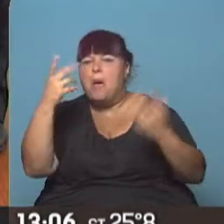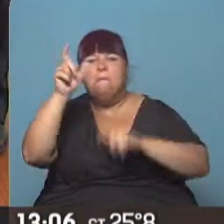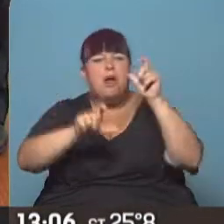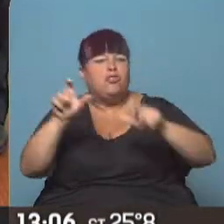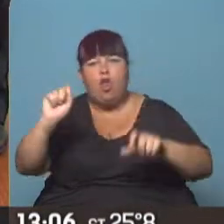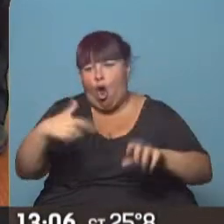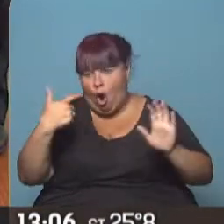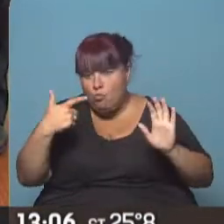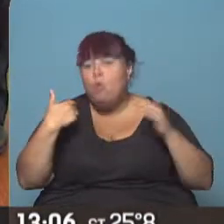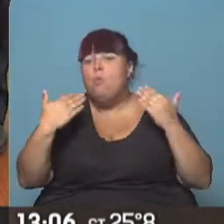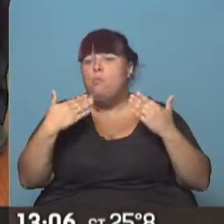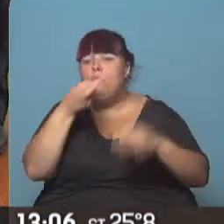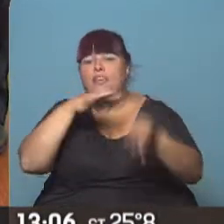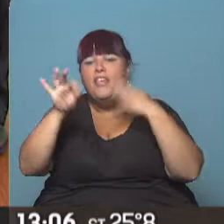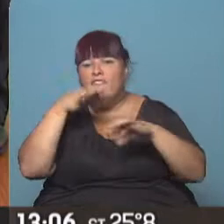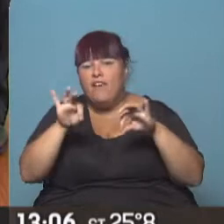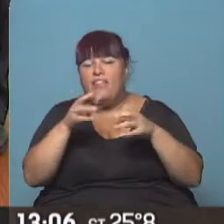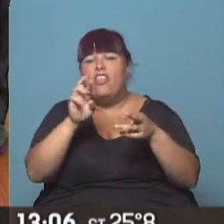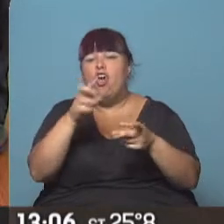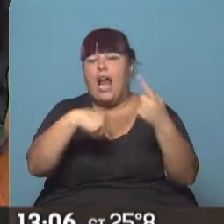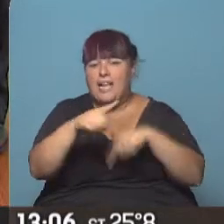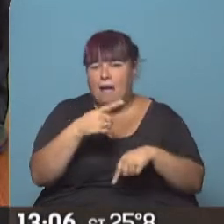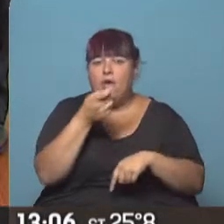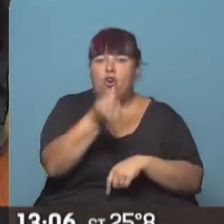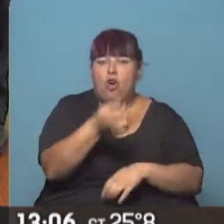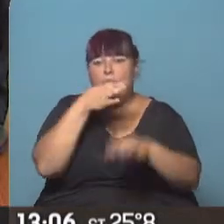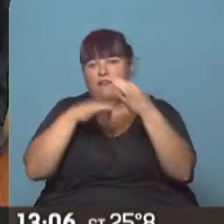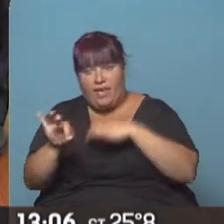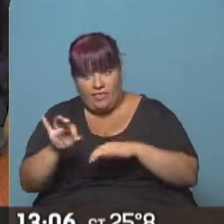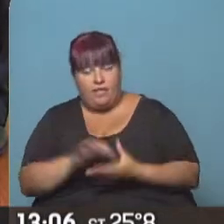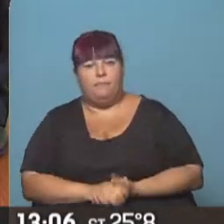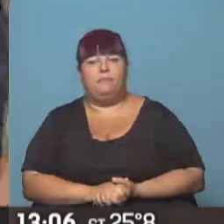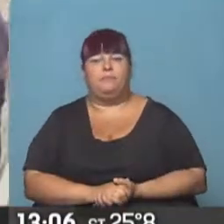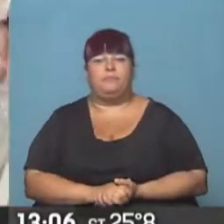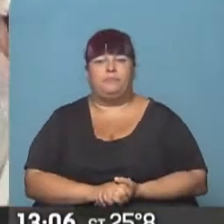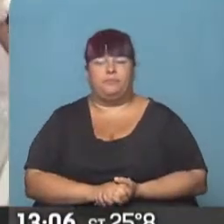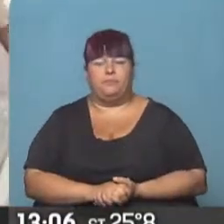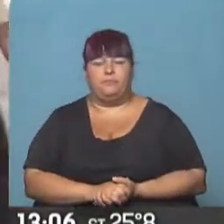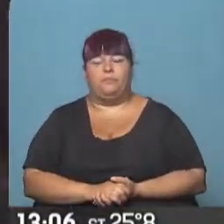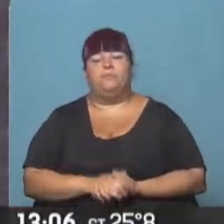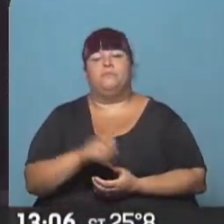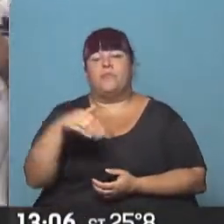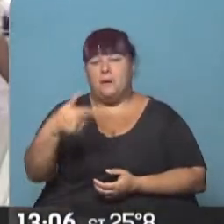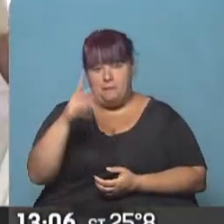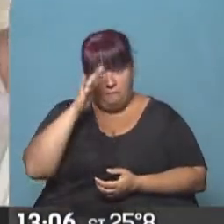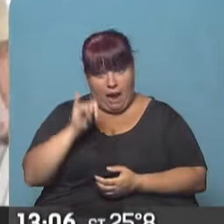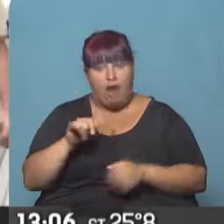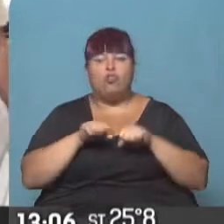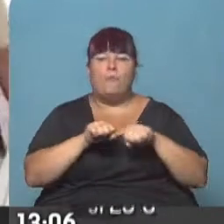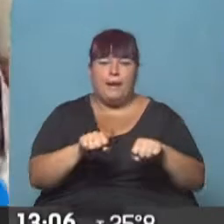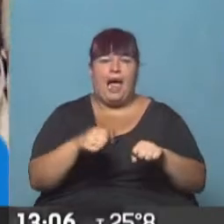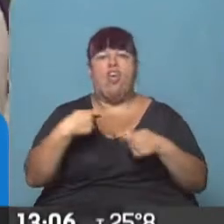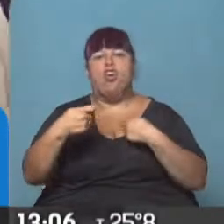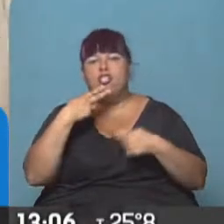persona física podrá operar como agencia de cambio para la compra y venta de dólares. Desde el mes de marzo, los supermercados,